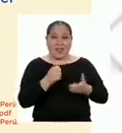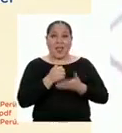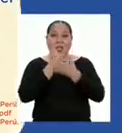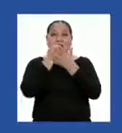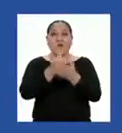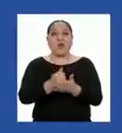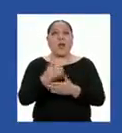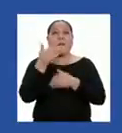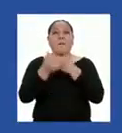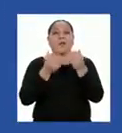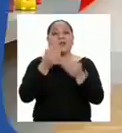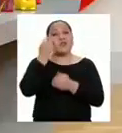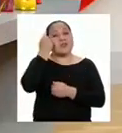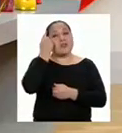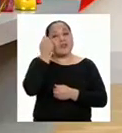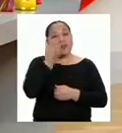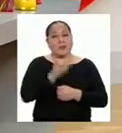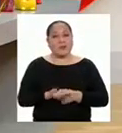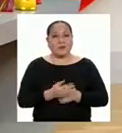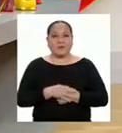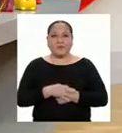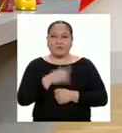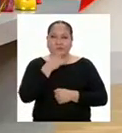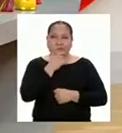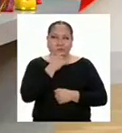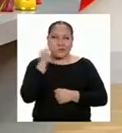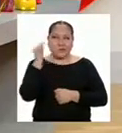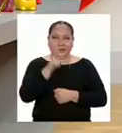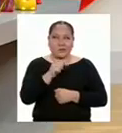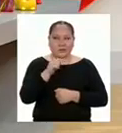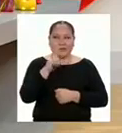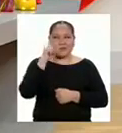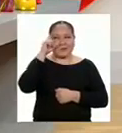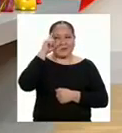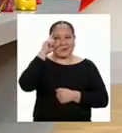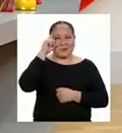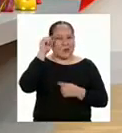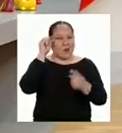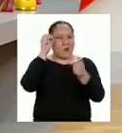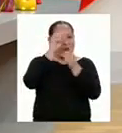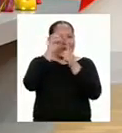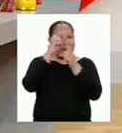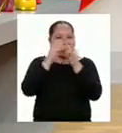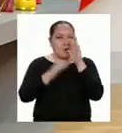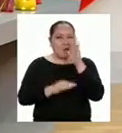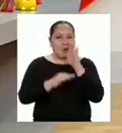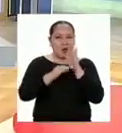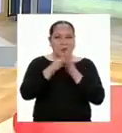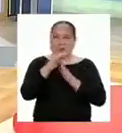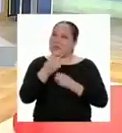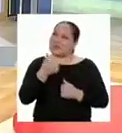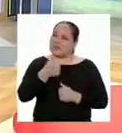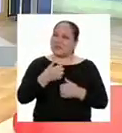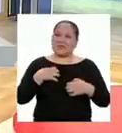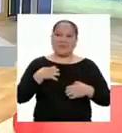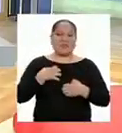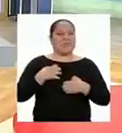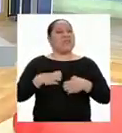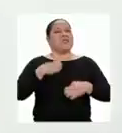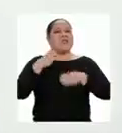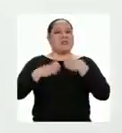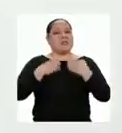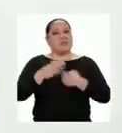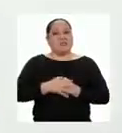de comprensión. Suena a que los retos siguen aumentando día a día. Eso me emociona. Espero que